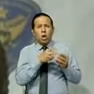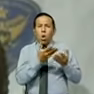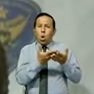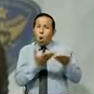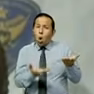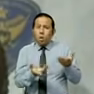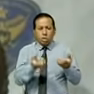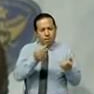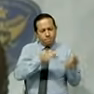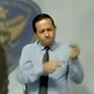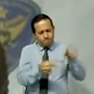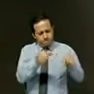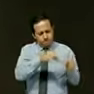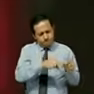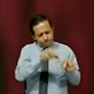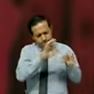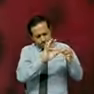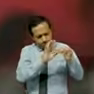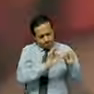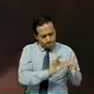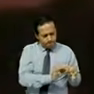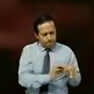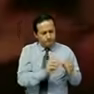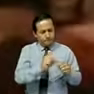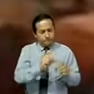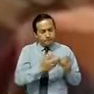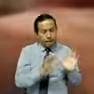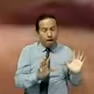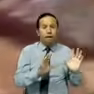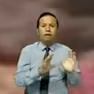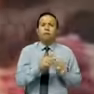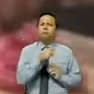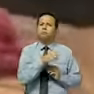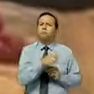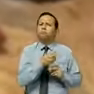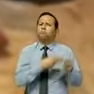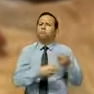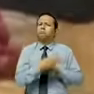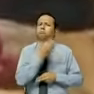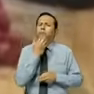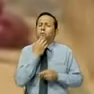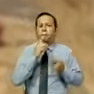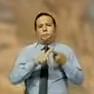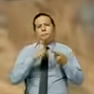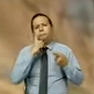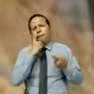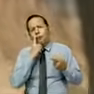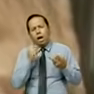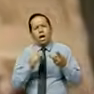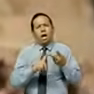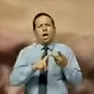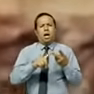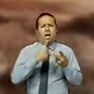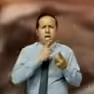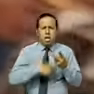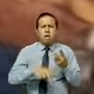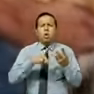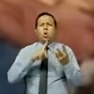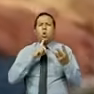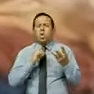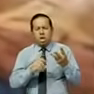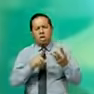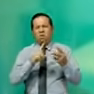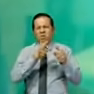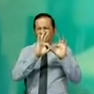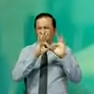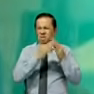base de cocaína para aumentar cantidades. Según el informe policial, en el negocio estaban inmersos padres, hermanos, hijos y tíos. Hablan de un clan